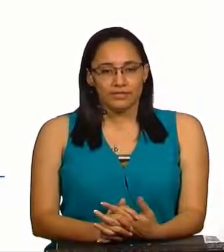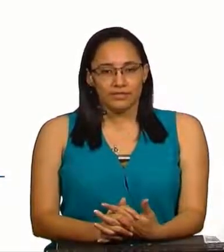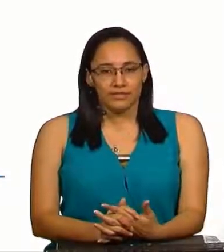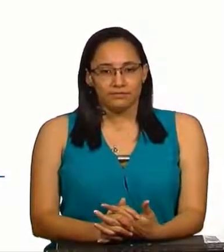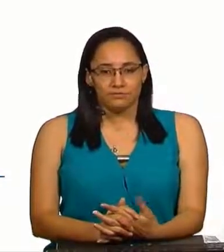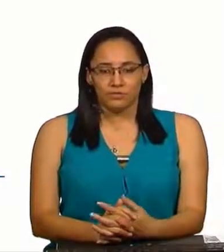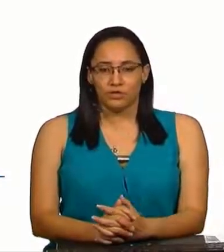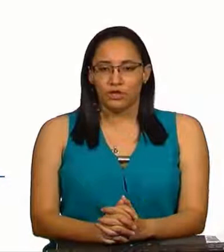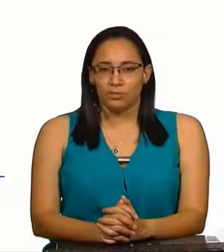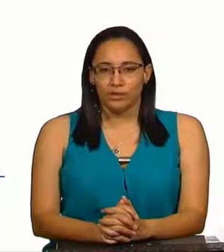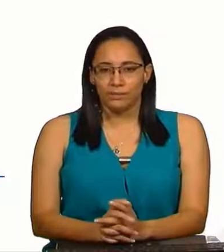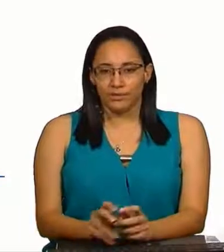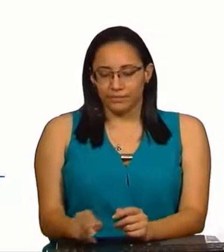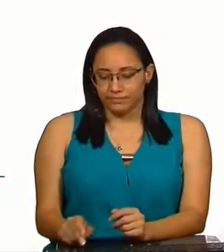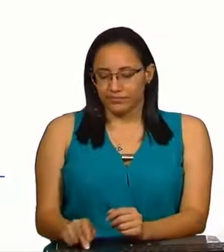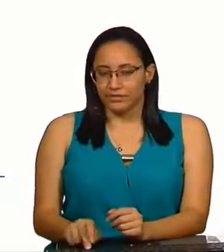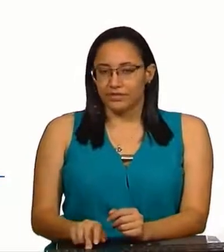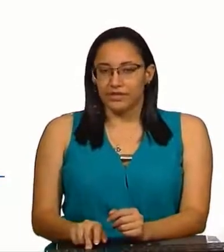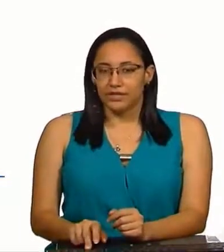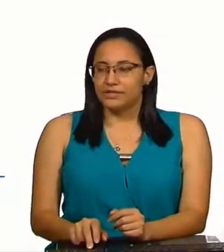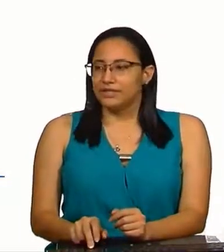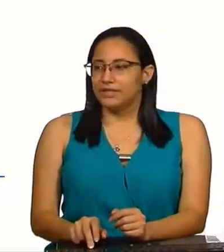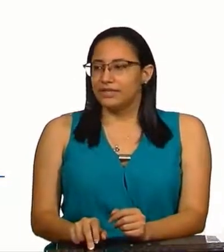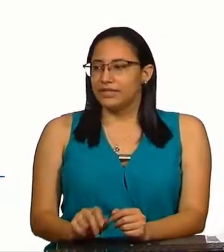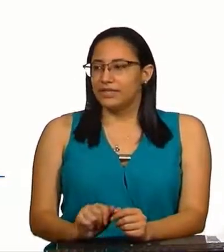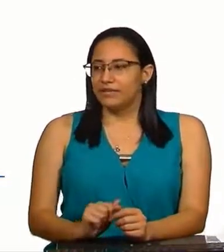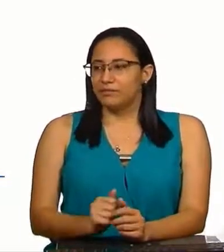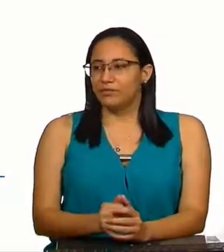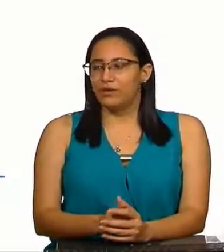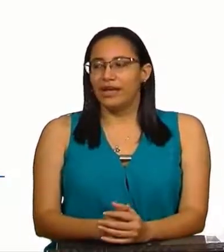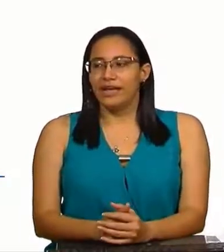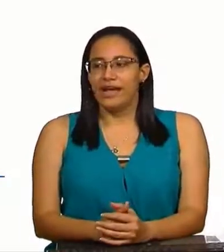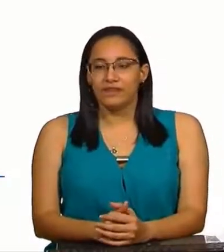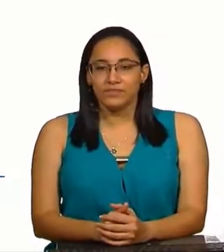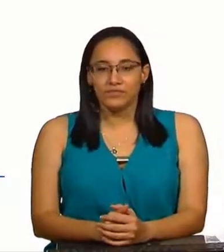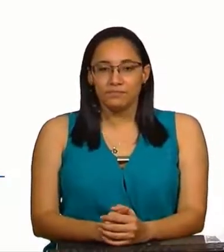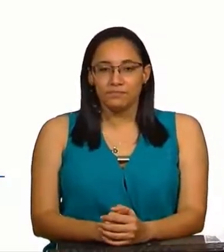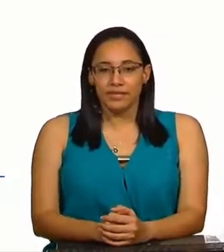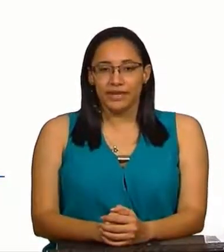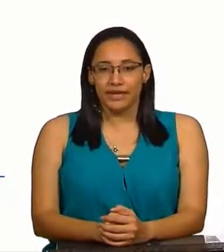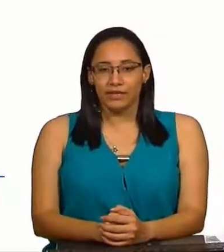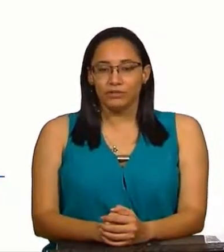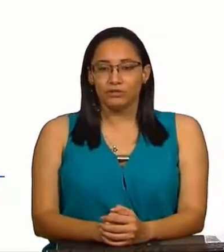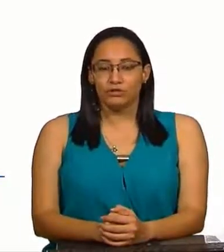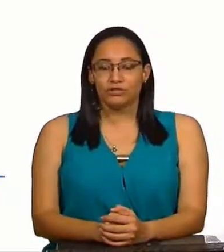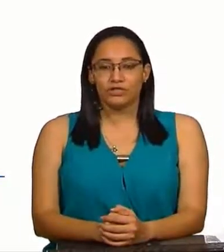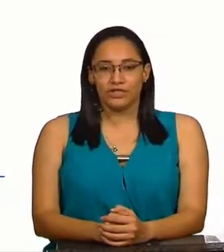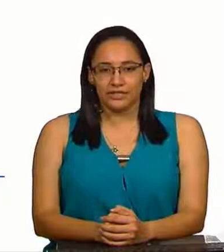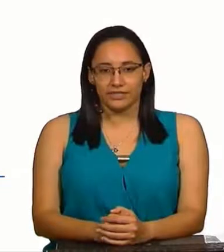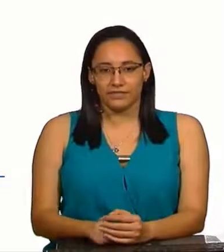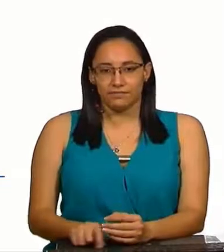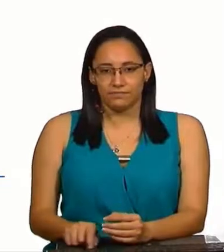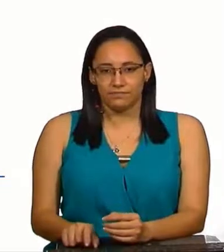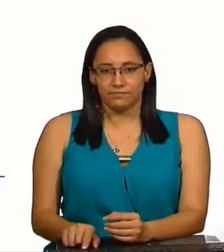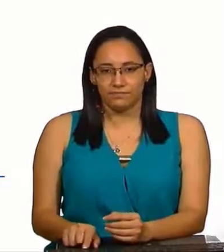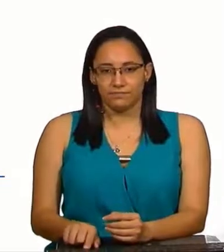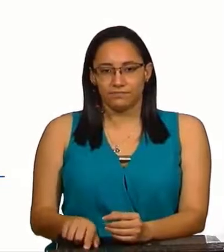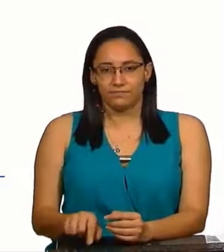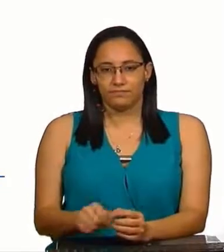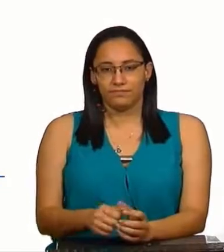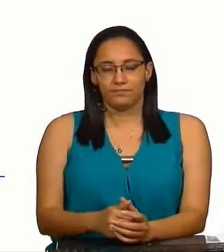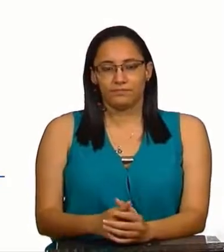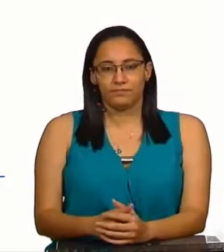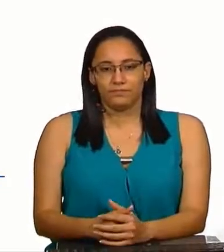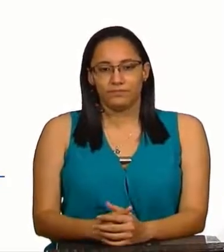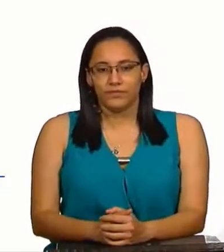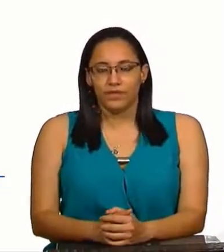forma base, como ustedes lo pueden ver. Siguiente ejemplo, I haven't been able to sell it.